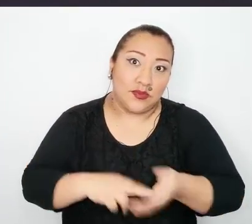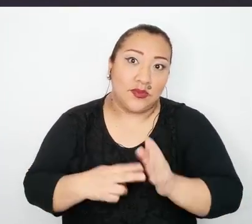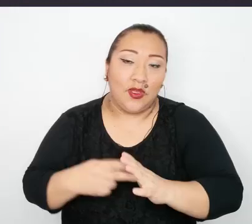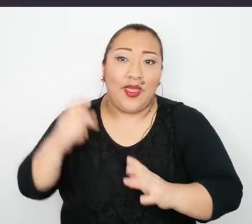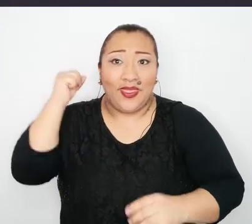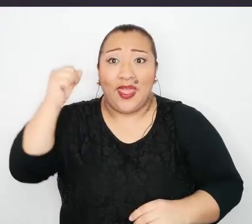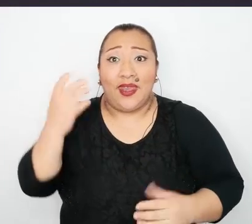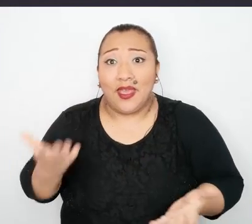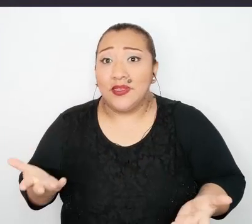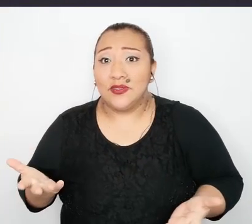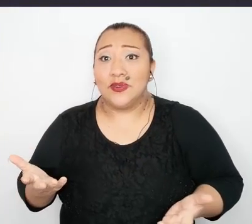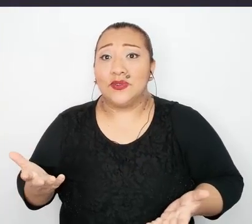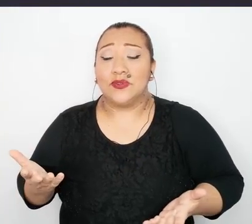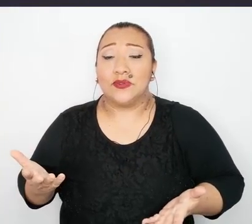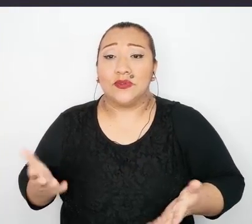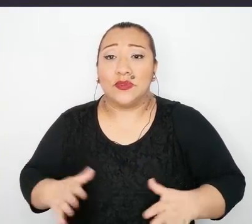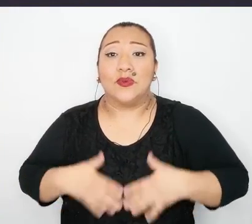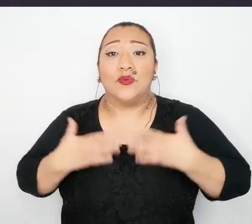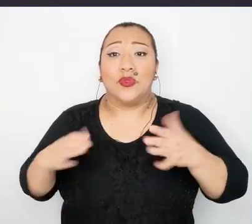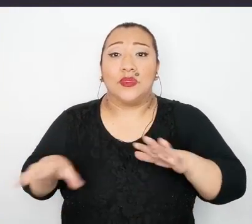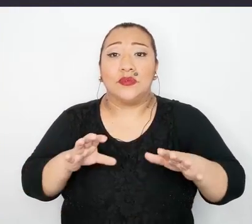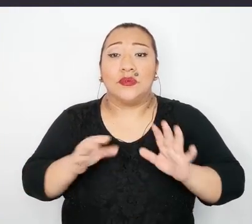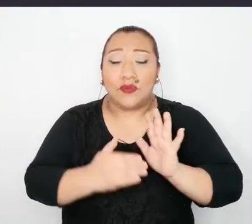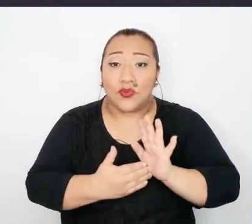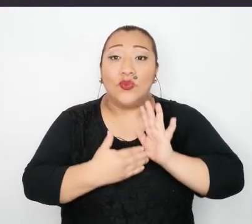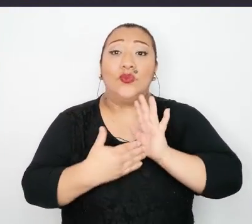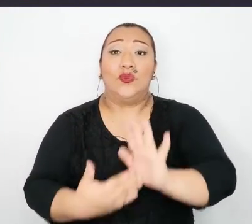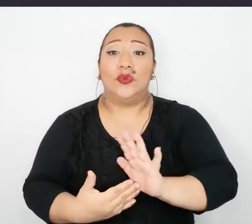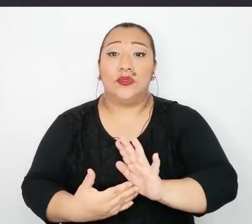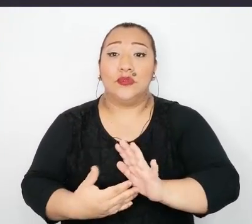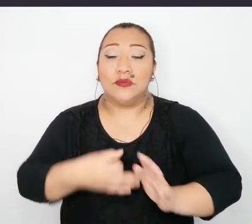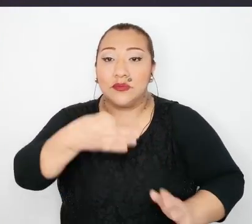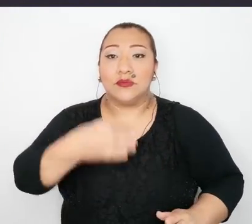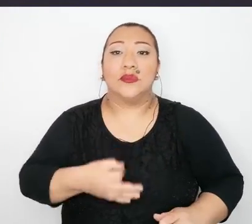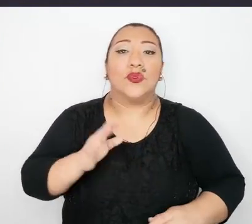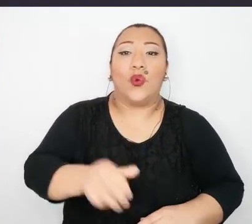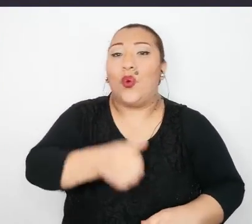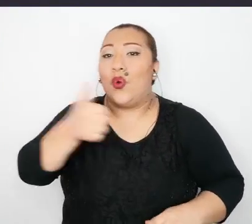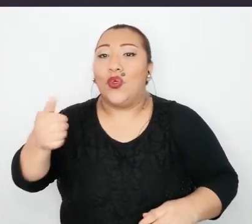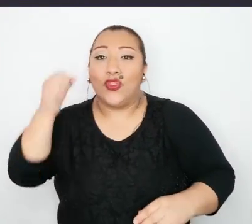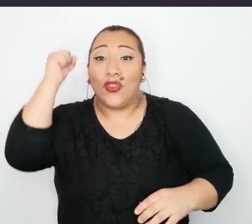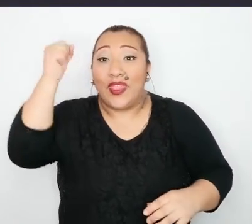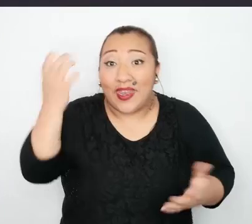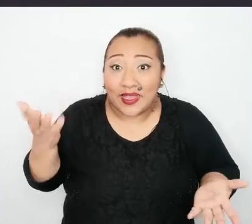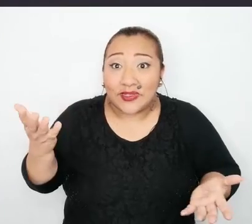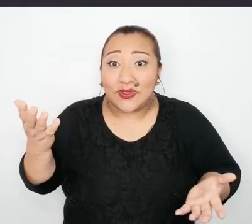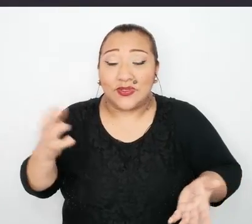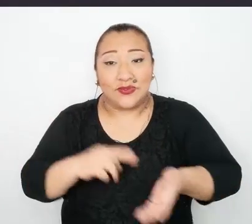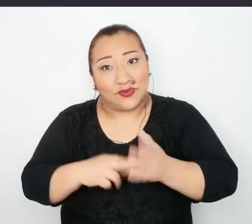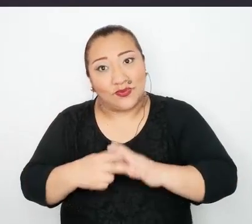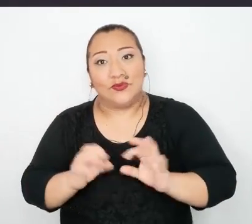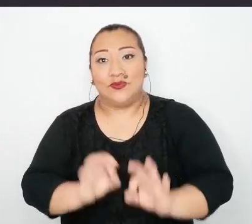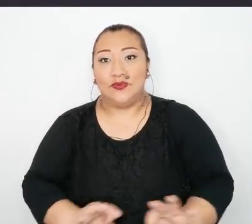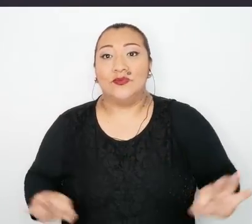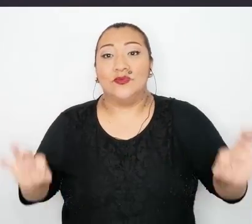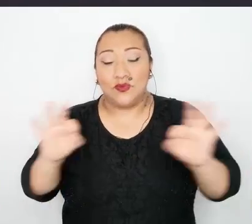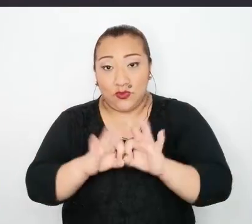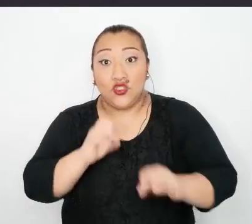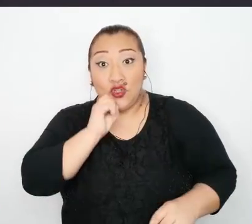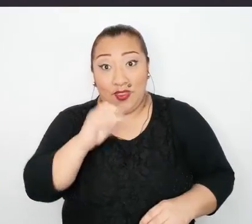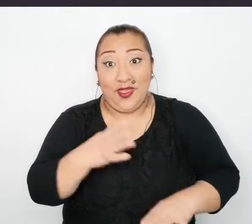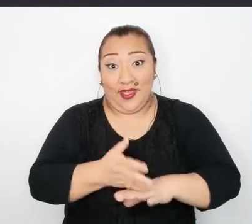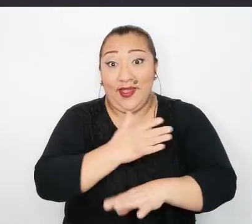transparencia, son derechos que permiten la materialización de otros derechos. Y por eso